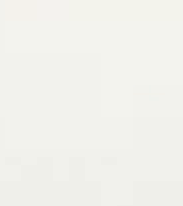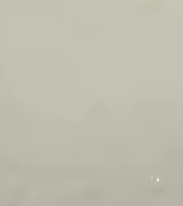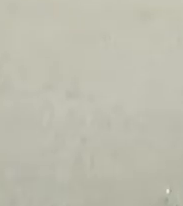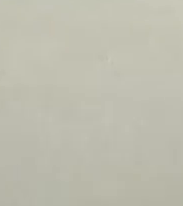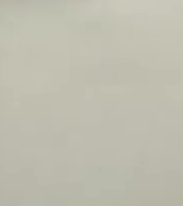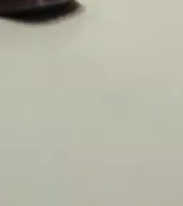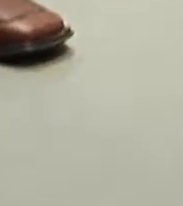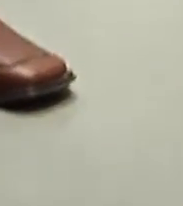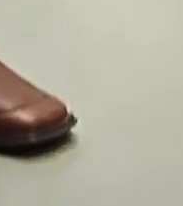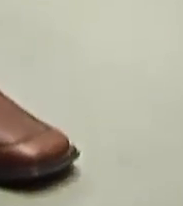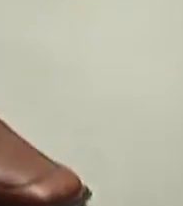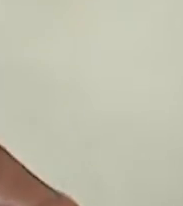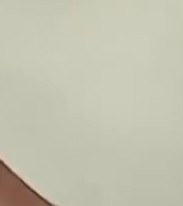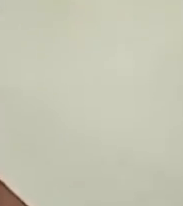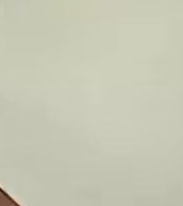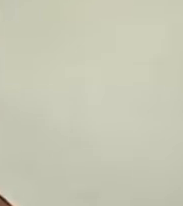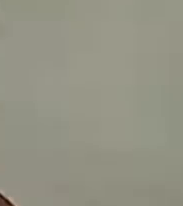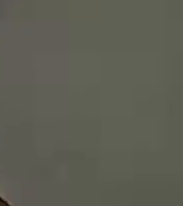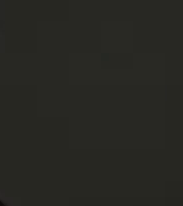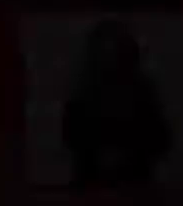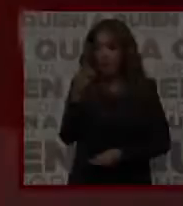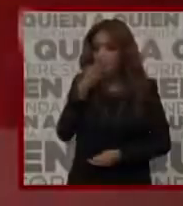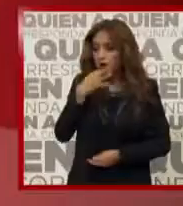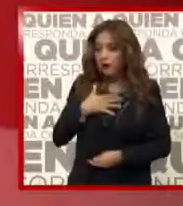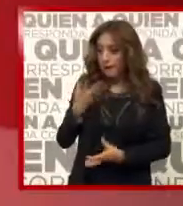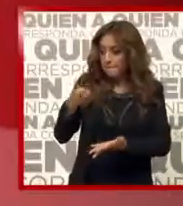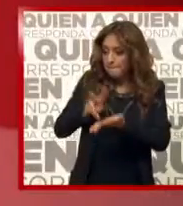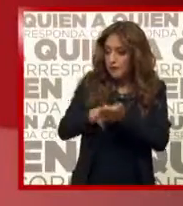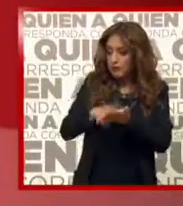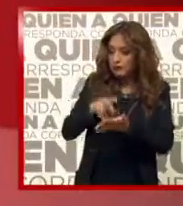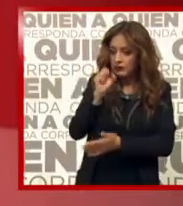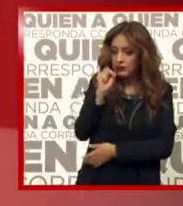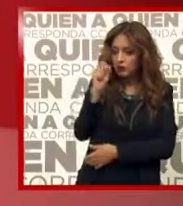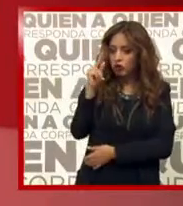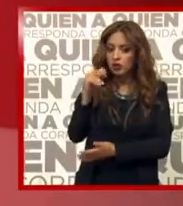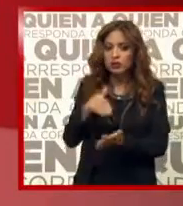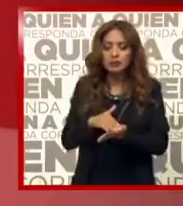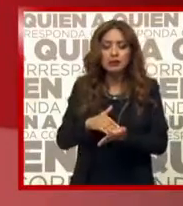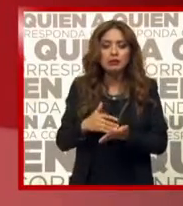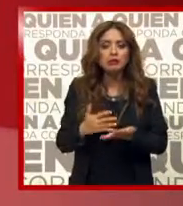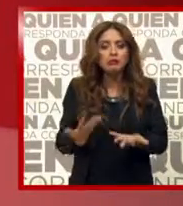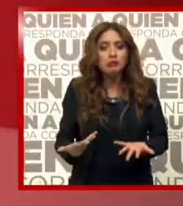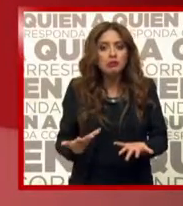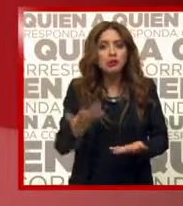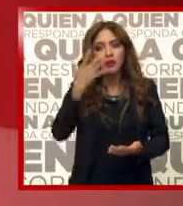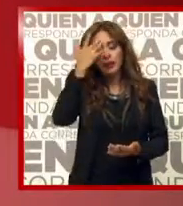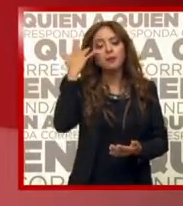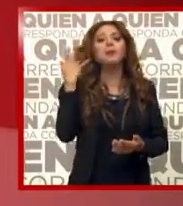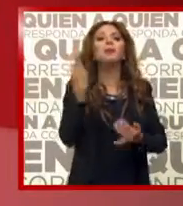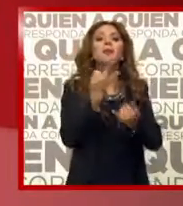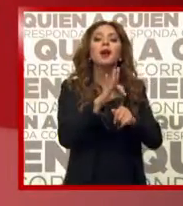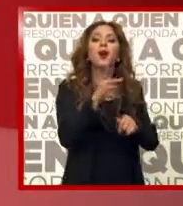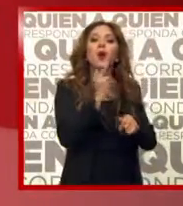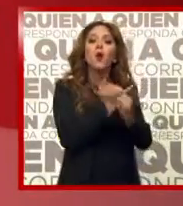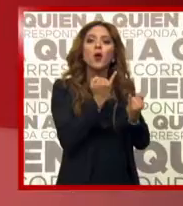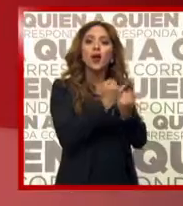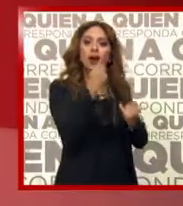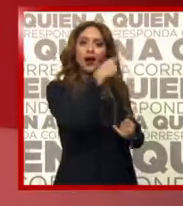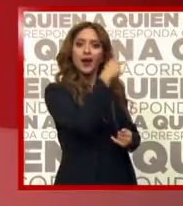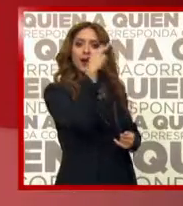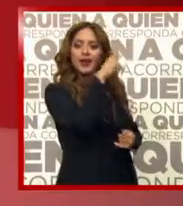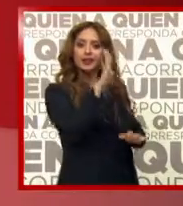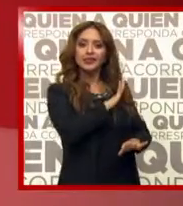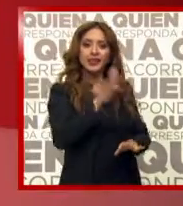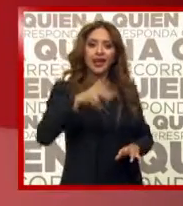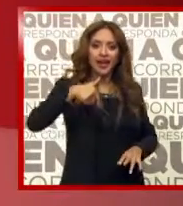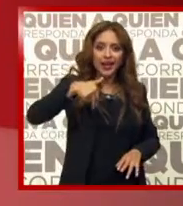ahora? Y en la unidad móvil de rehabilitación ocurría lo mismo. Y tenemos ya también en la unidad médica afuera. Ya está caminando. Esto, ¿ya también? Ya